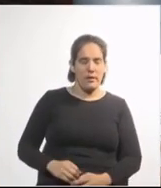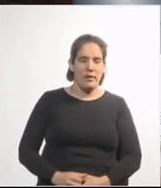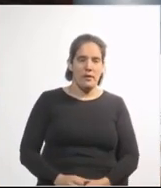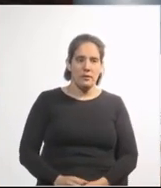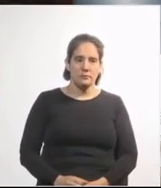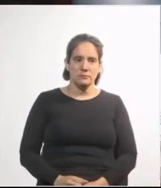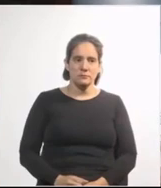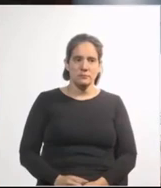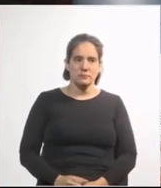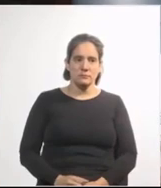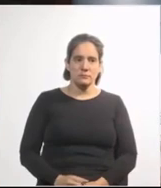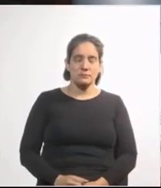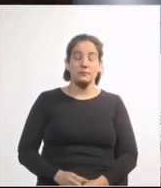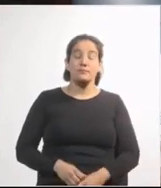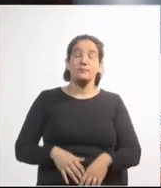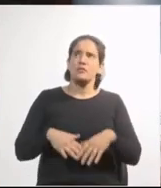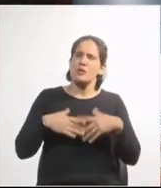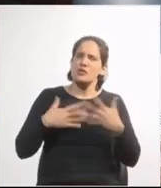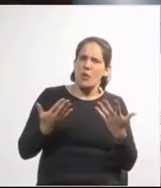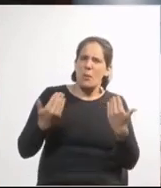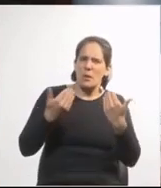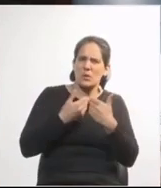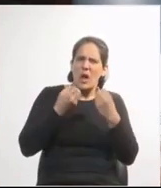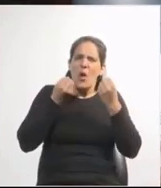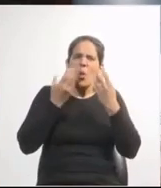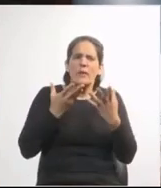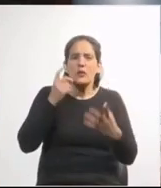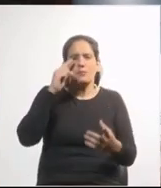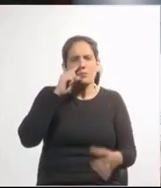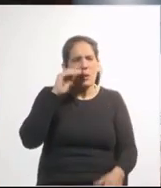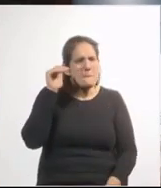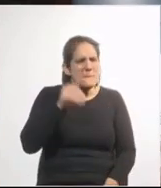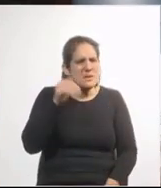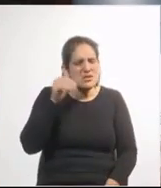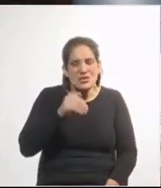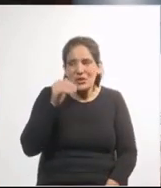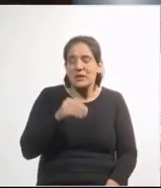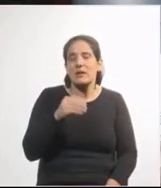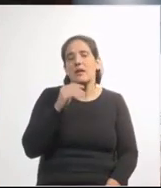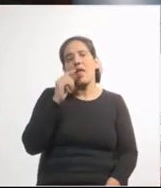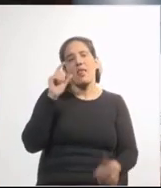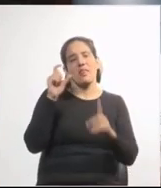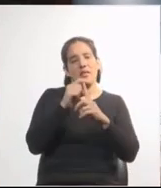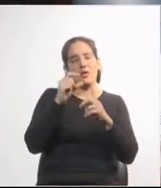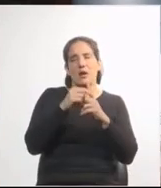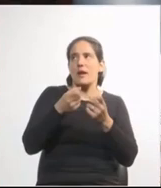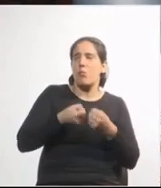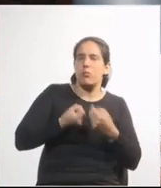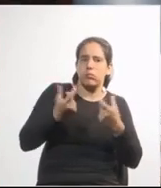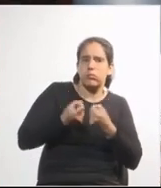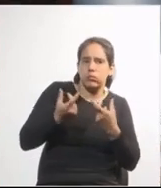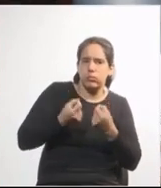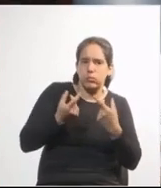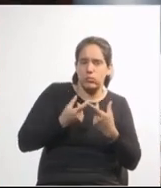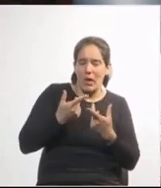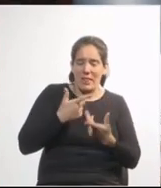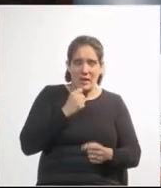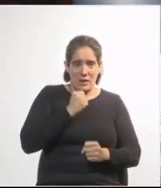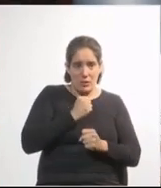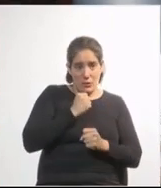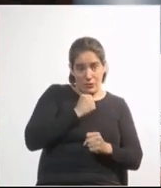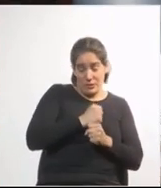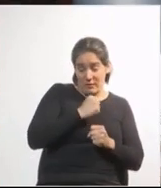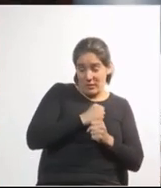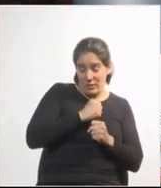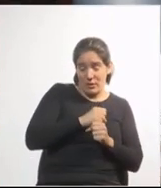Interno. ¿Cuántos miles de millones de dólares se habrán transferido al finalizar este periodo de gobierno desde los trabajadores y